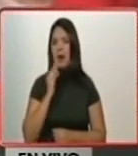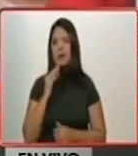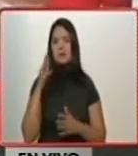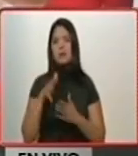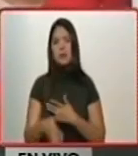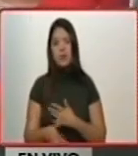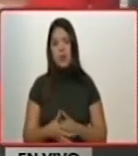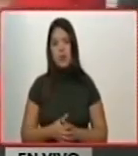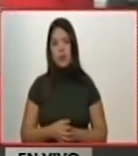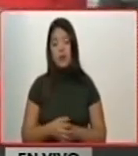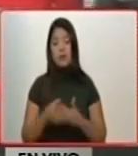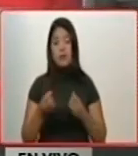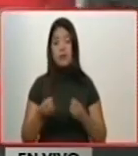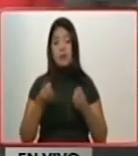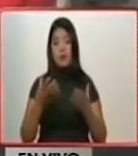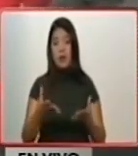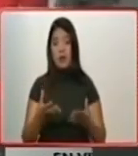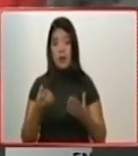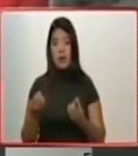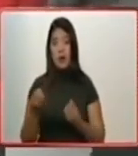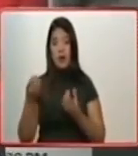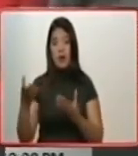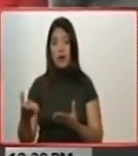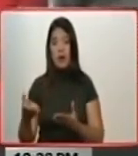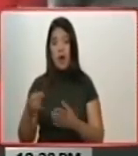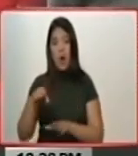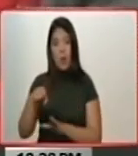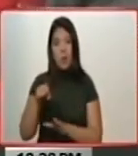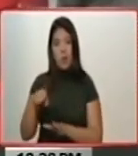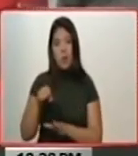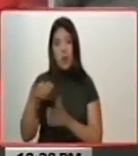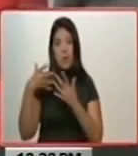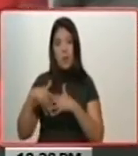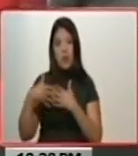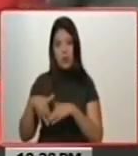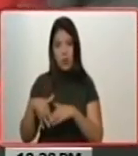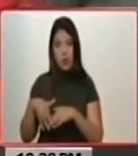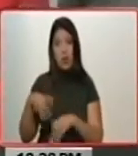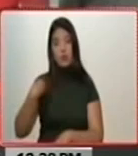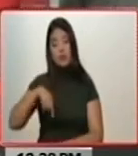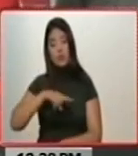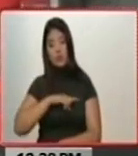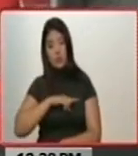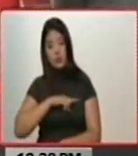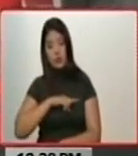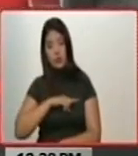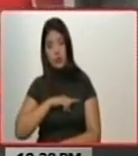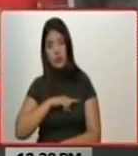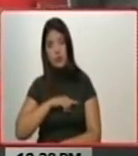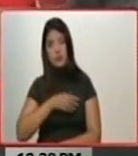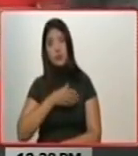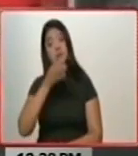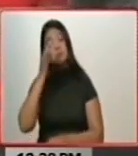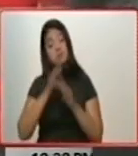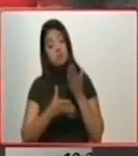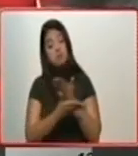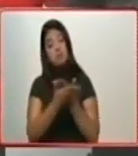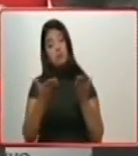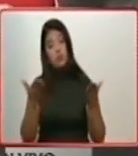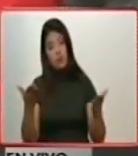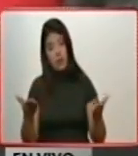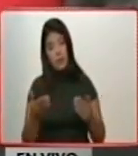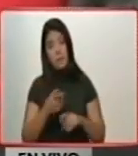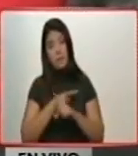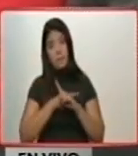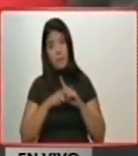tema de la entrega de motores. Nosotros apostamos a la buena fe de ustedes,